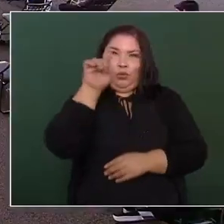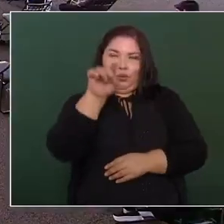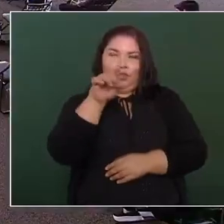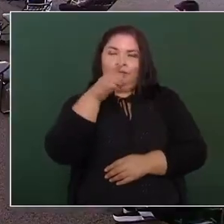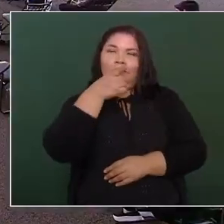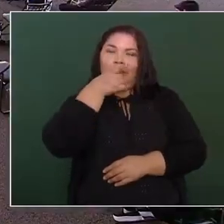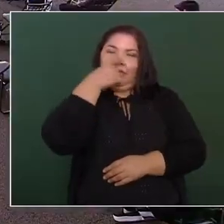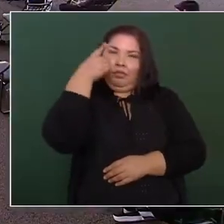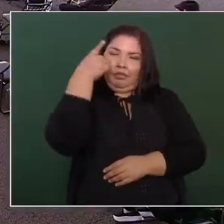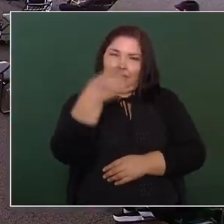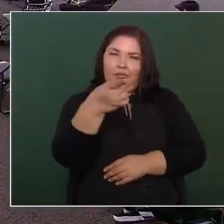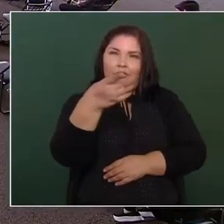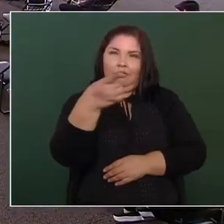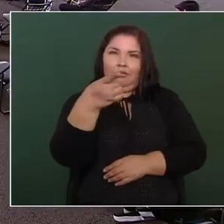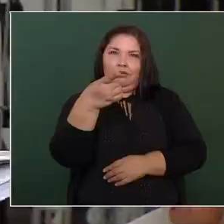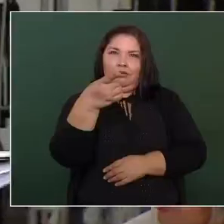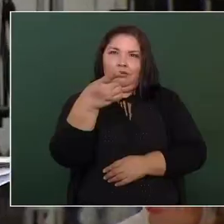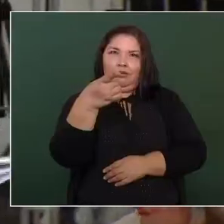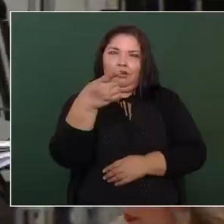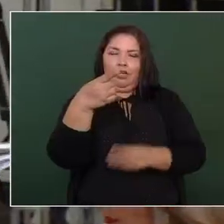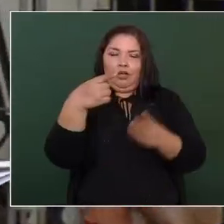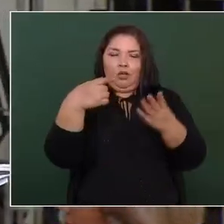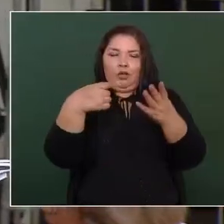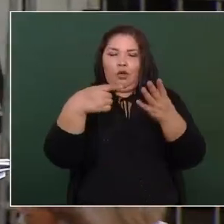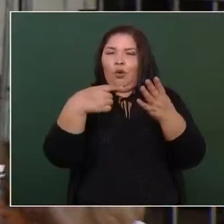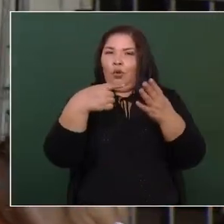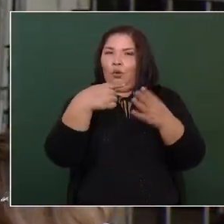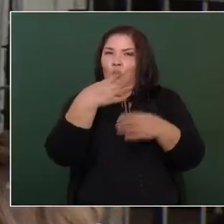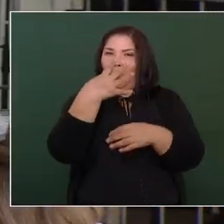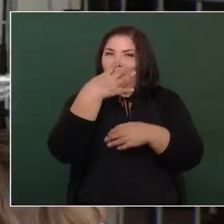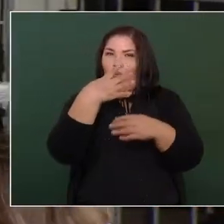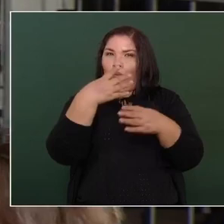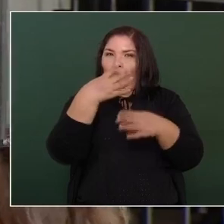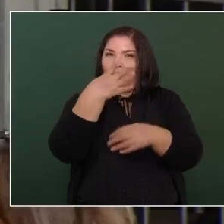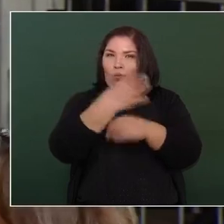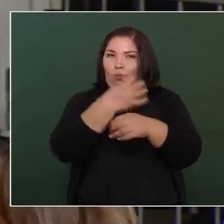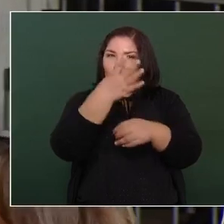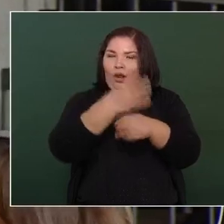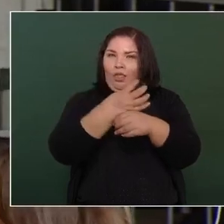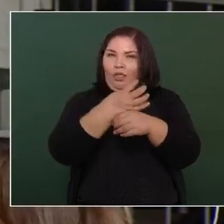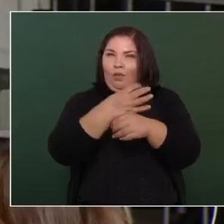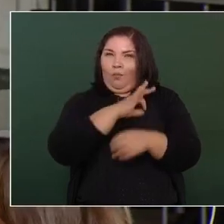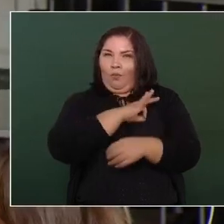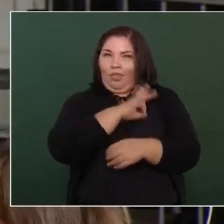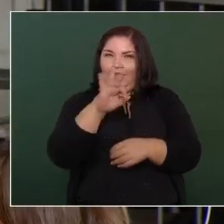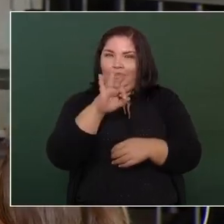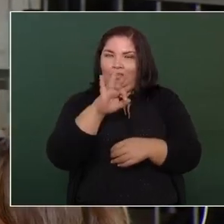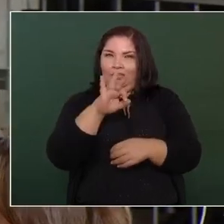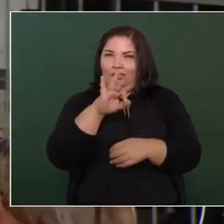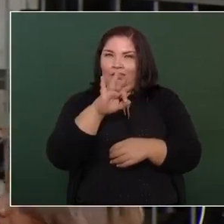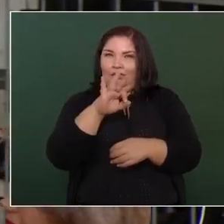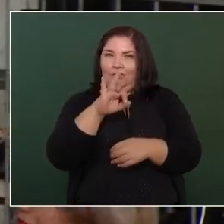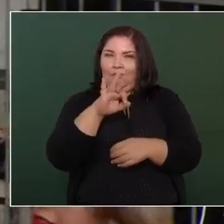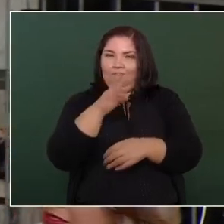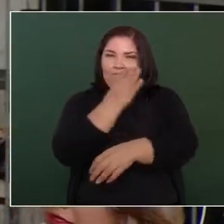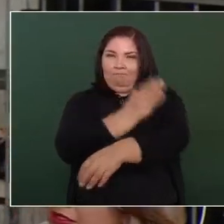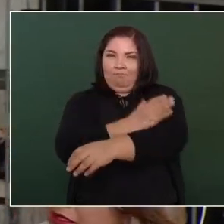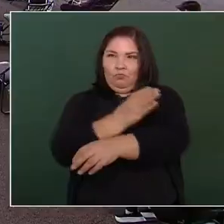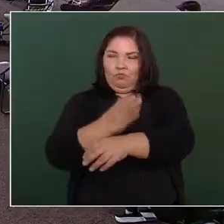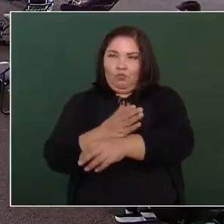mencionó del cuarto poder que existía antes. Mis